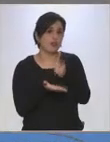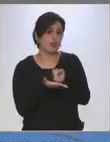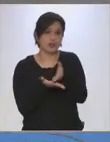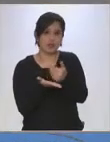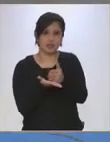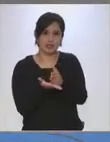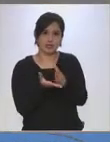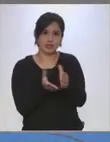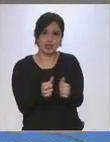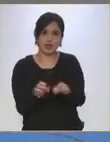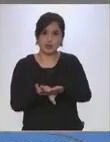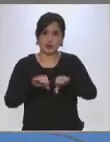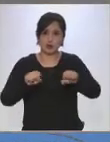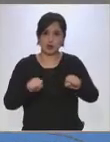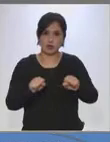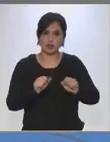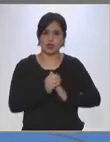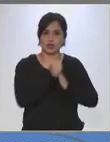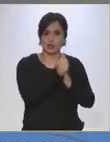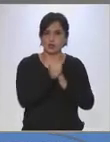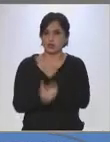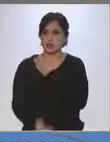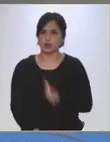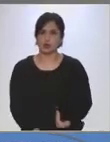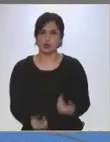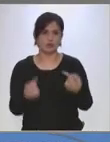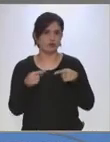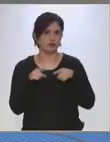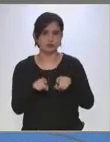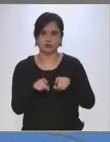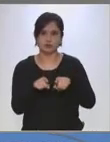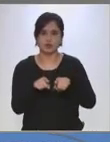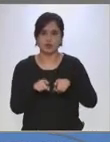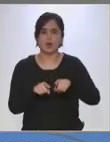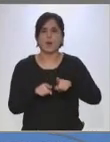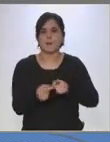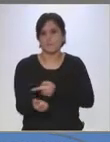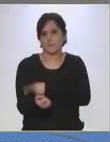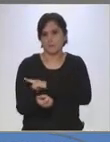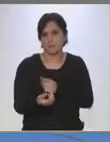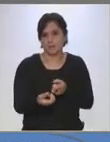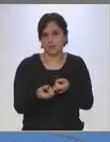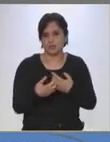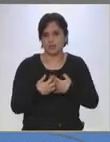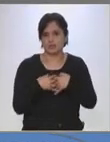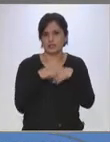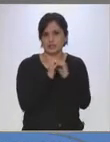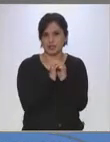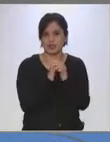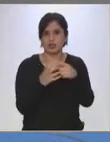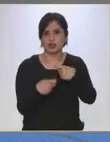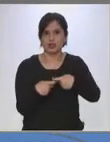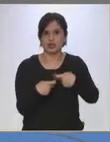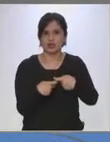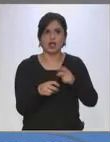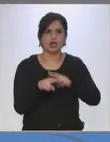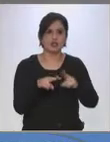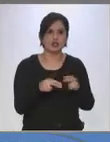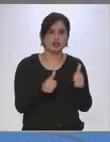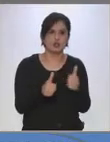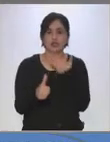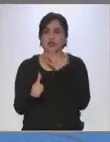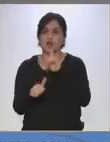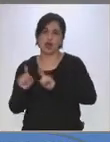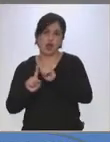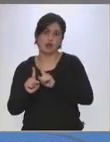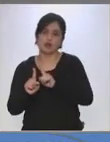que los gobiernos y la dirigencia vayan corriendo como en una posta que permita potenciar y consolidar aquello que se está haciendo bien y que mejore aquello